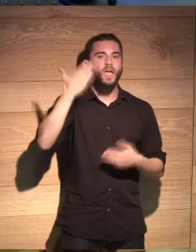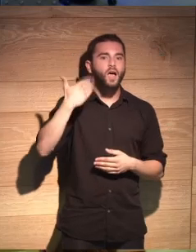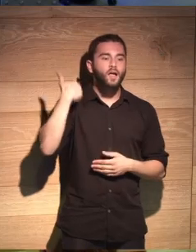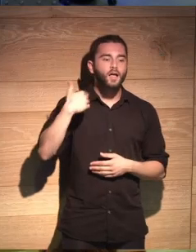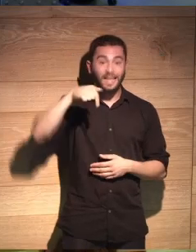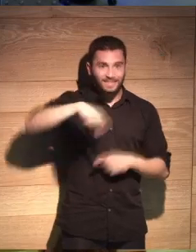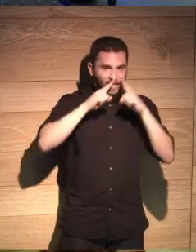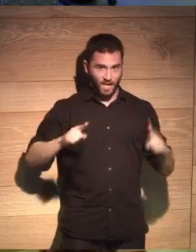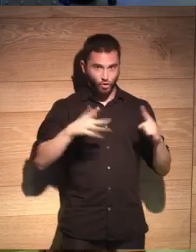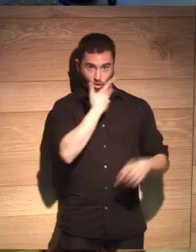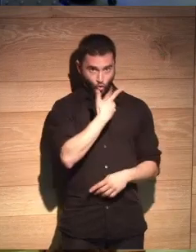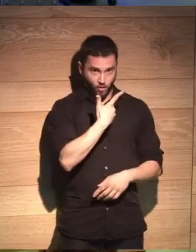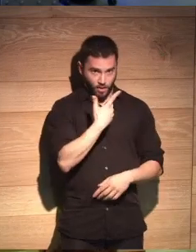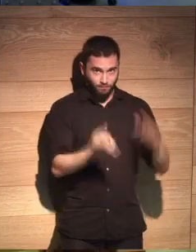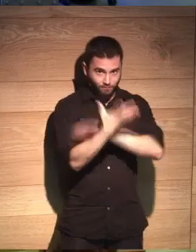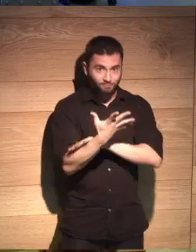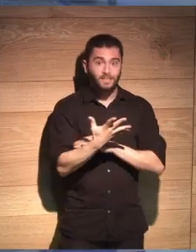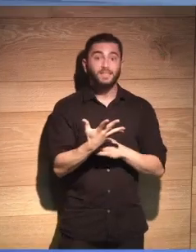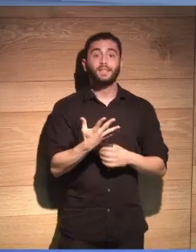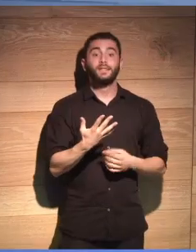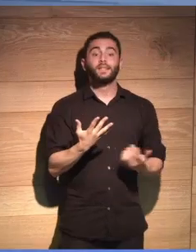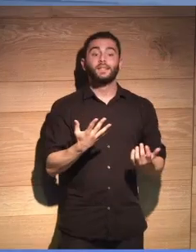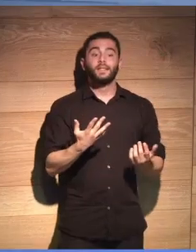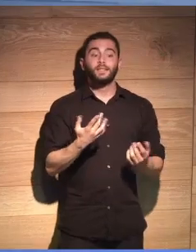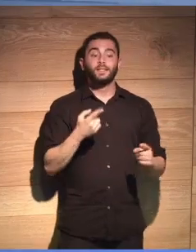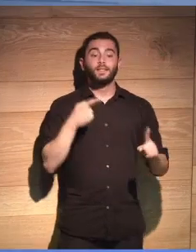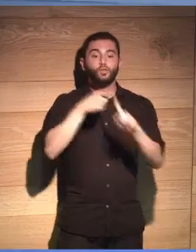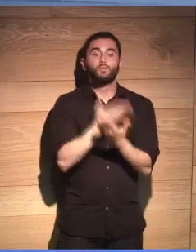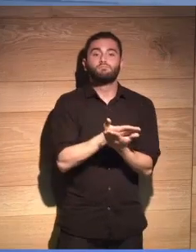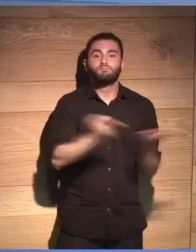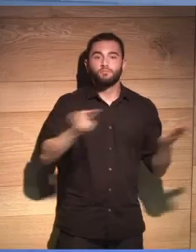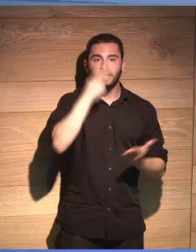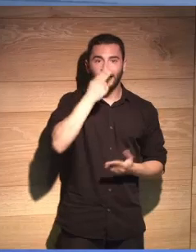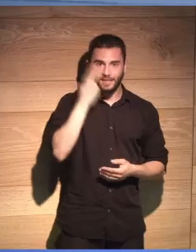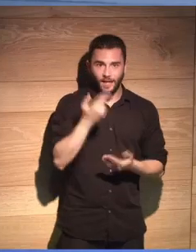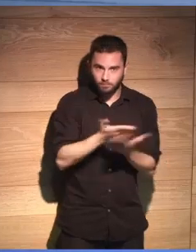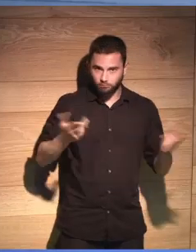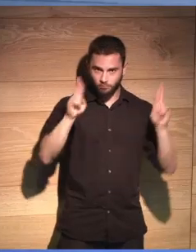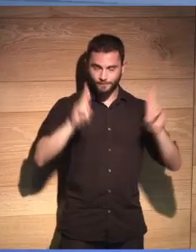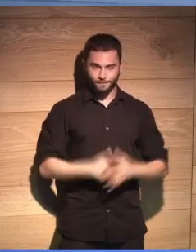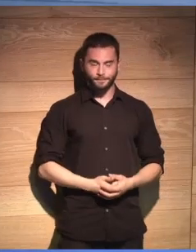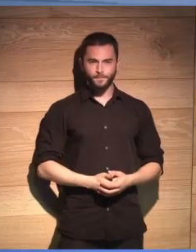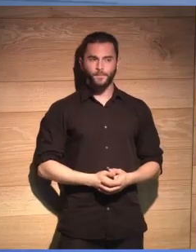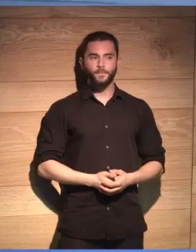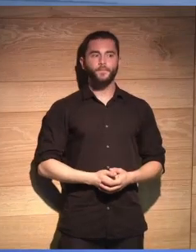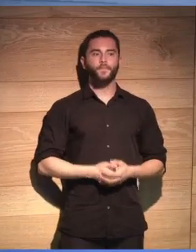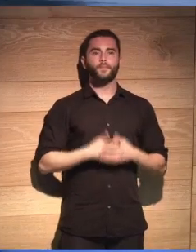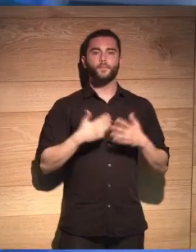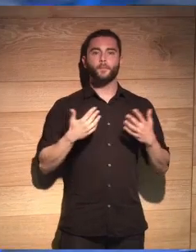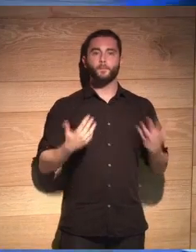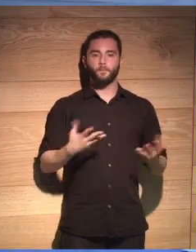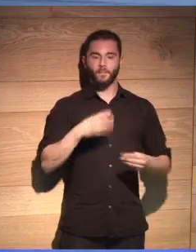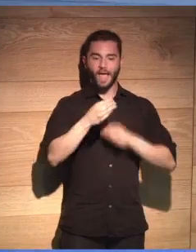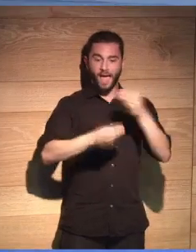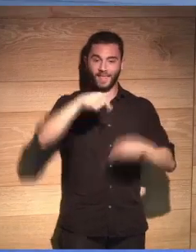este año, que tenga tanto interés para ustedes. Para contar un poco lo que vamos a